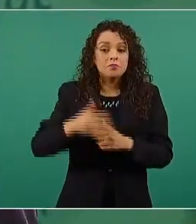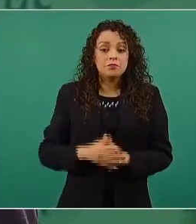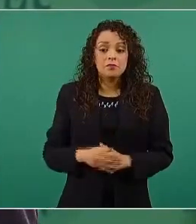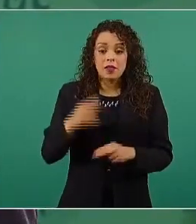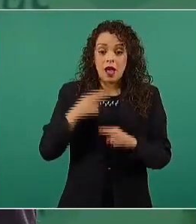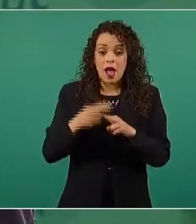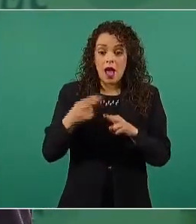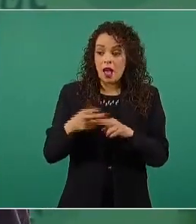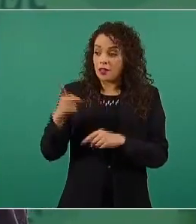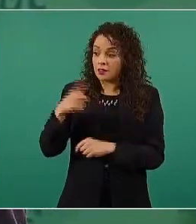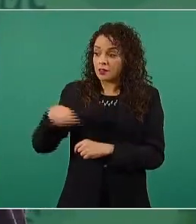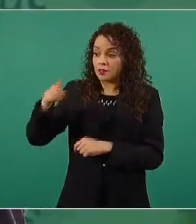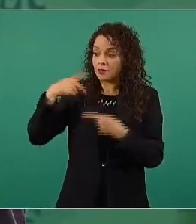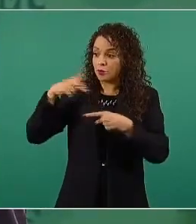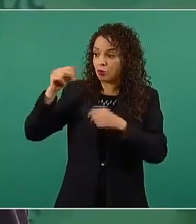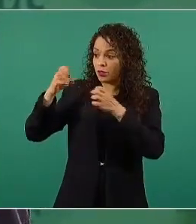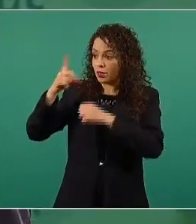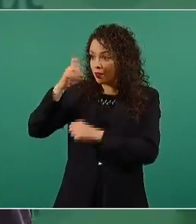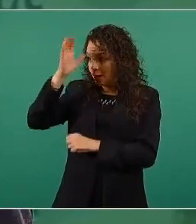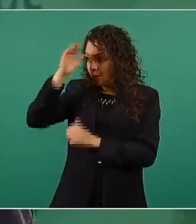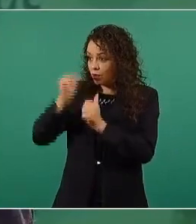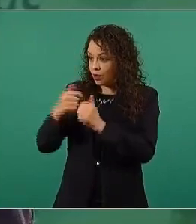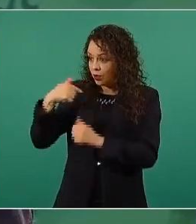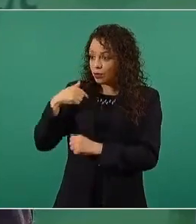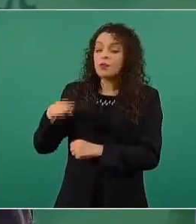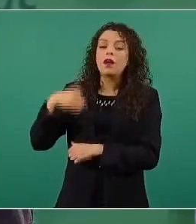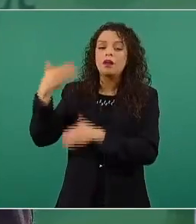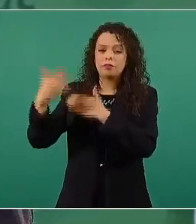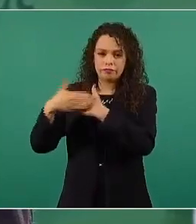lo van a reconocer,